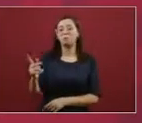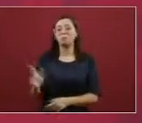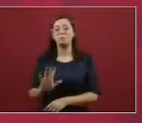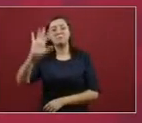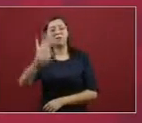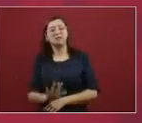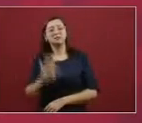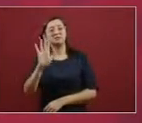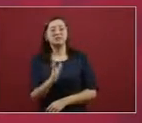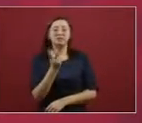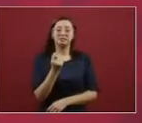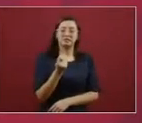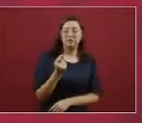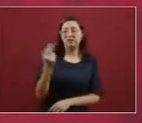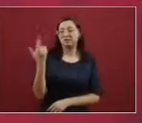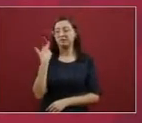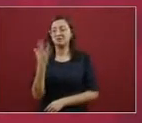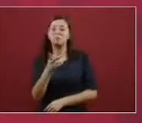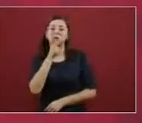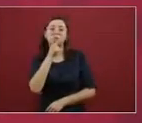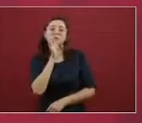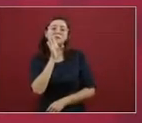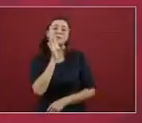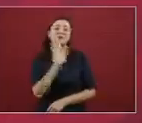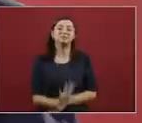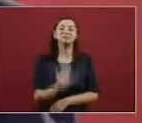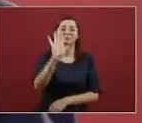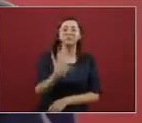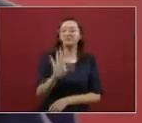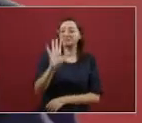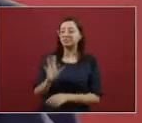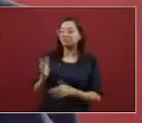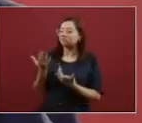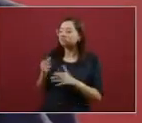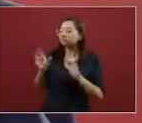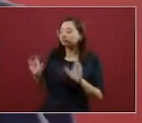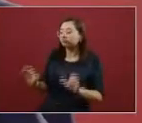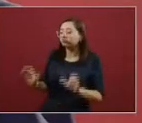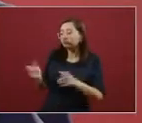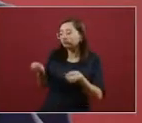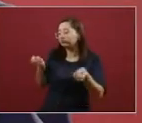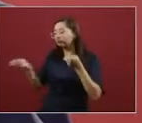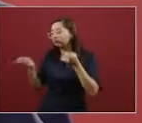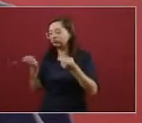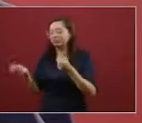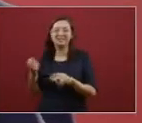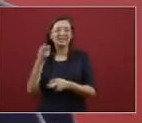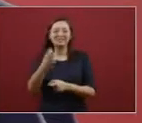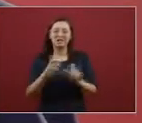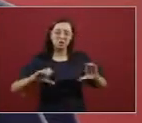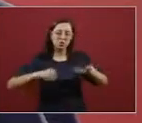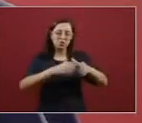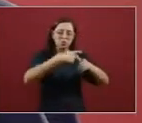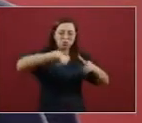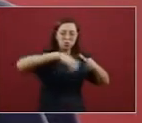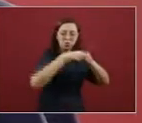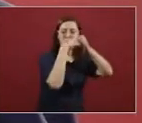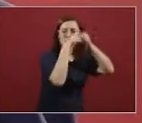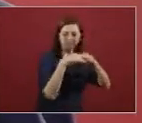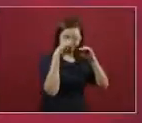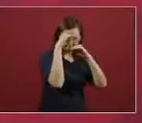los medios de información los conservadores siempre han apostado a eso yo